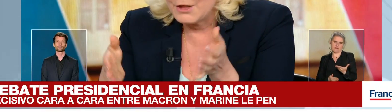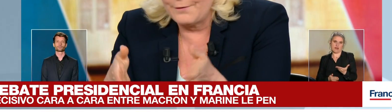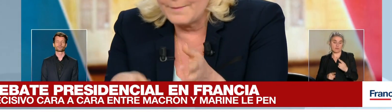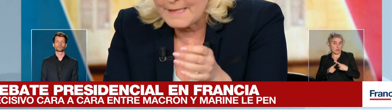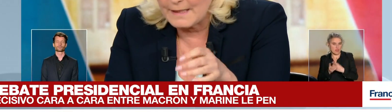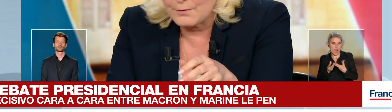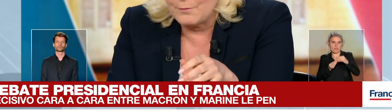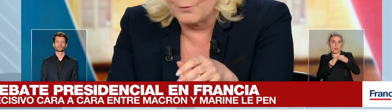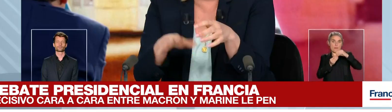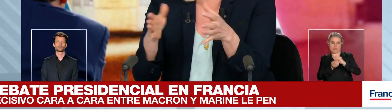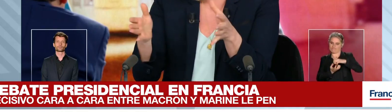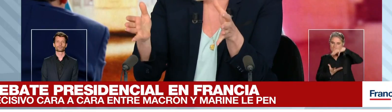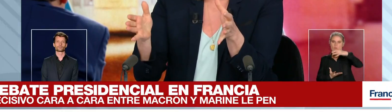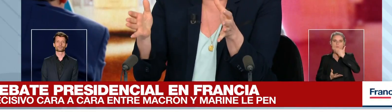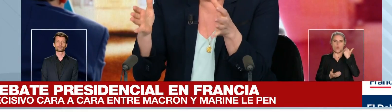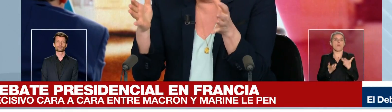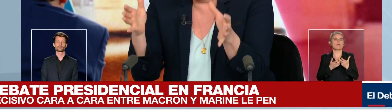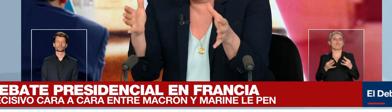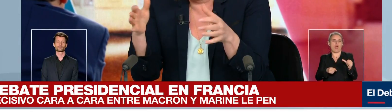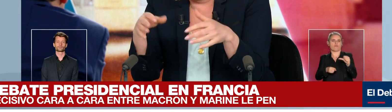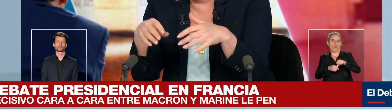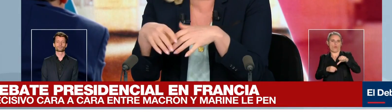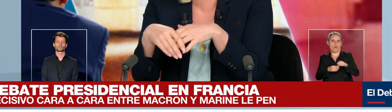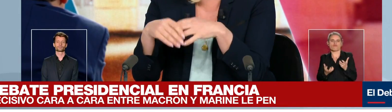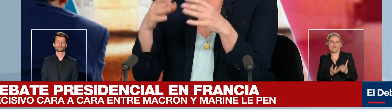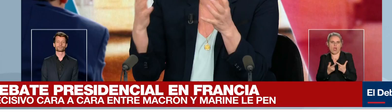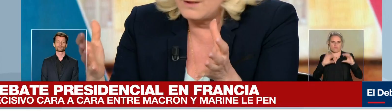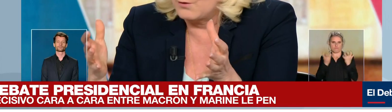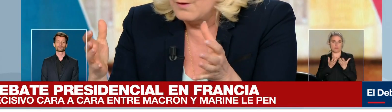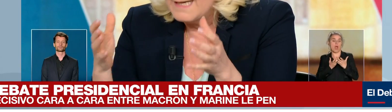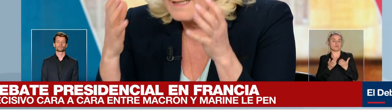pero estas medidas se van a acumular. Hice un pequeño cálculo en cuanto al fuel.